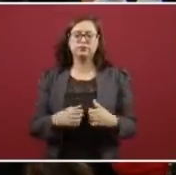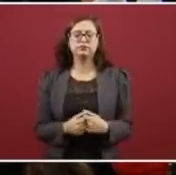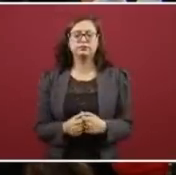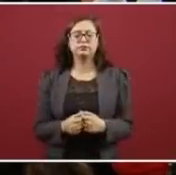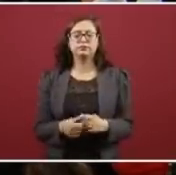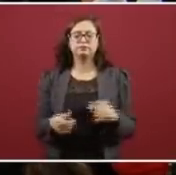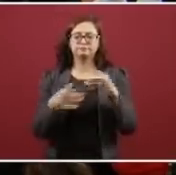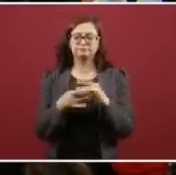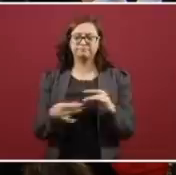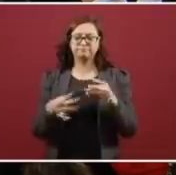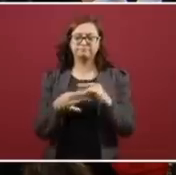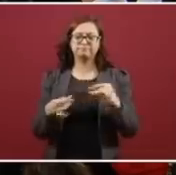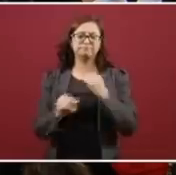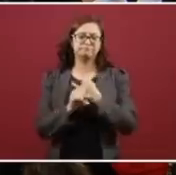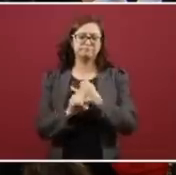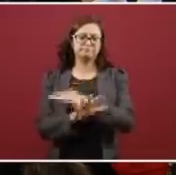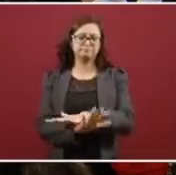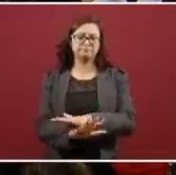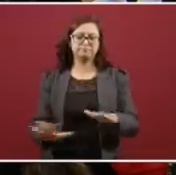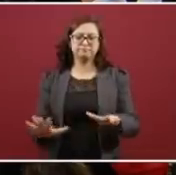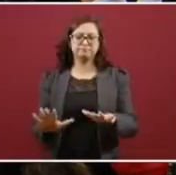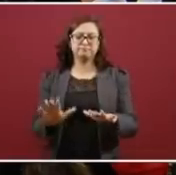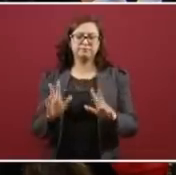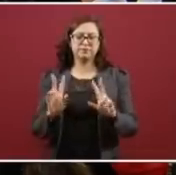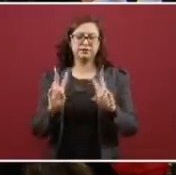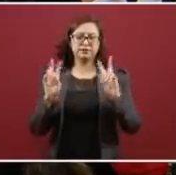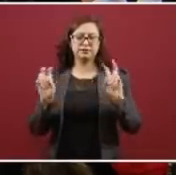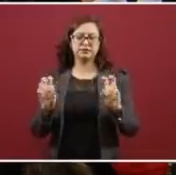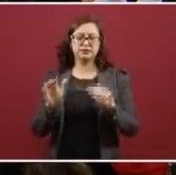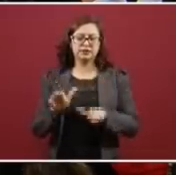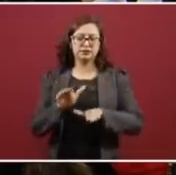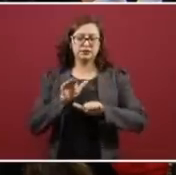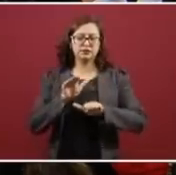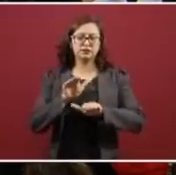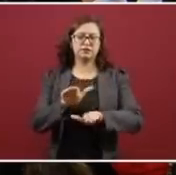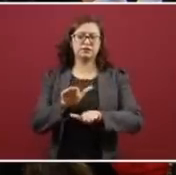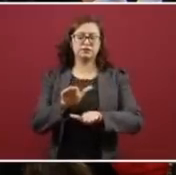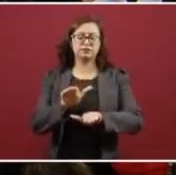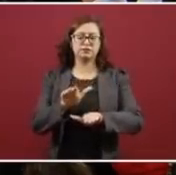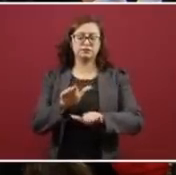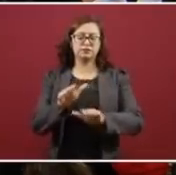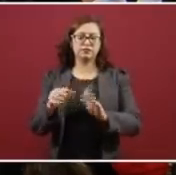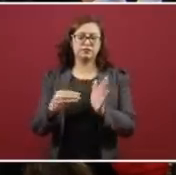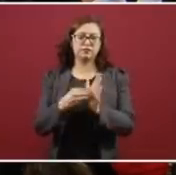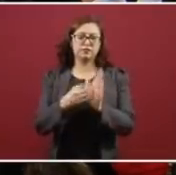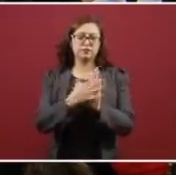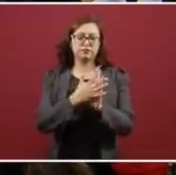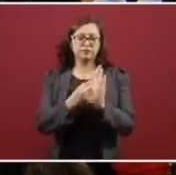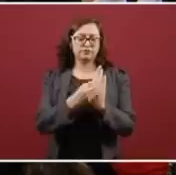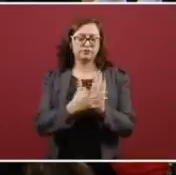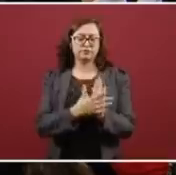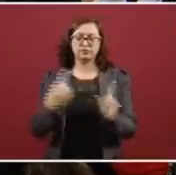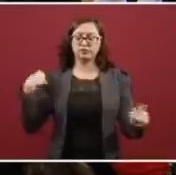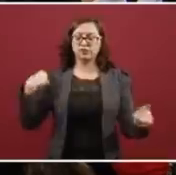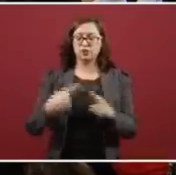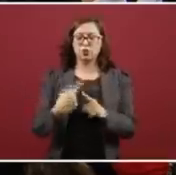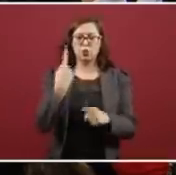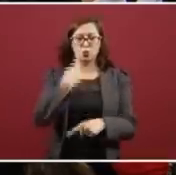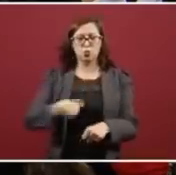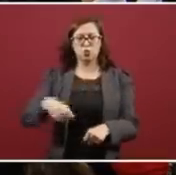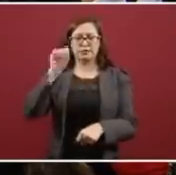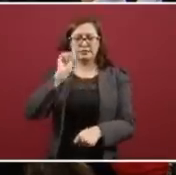nos informe sobre lo registrado en esta semana